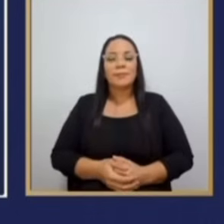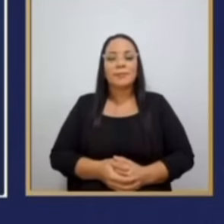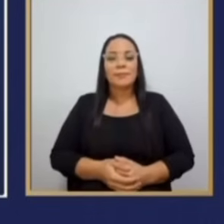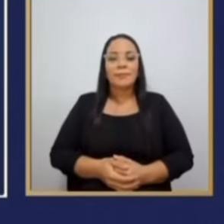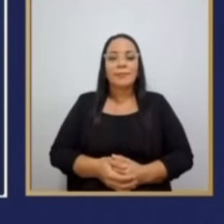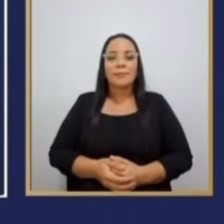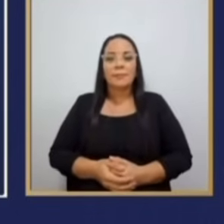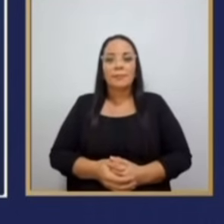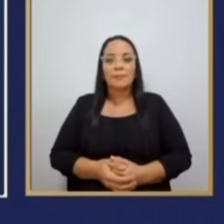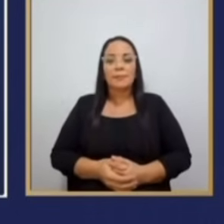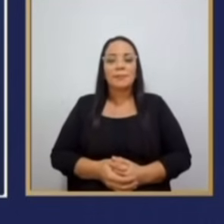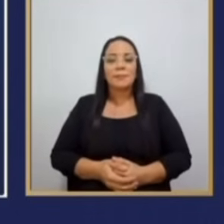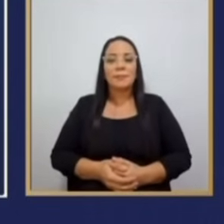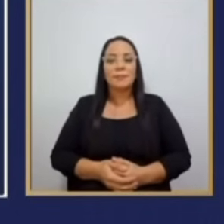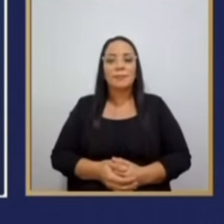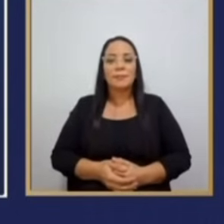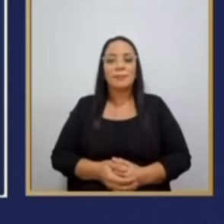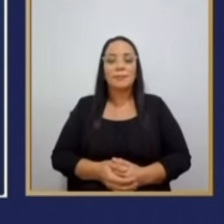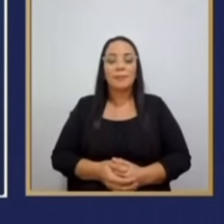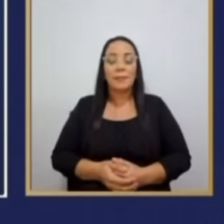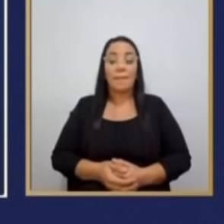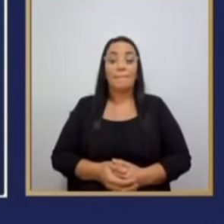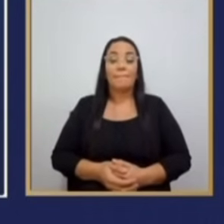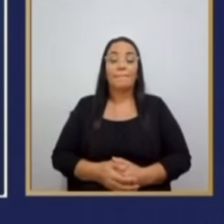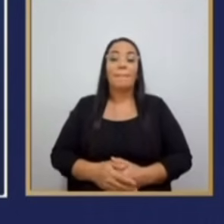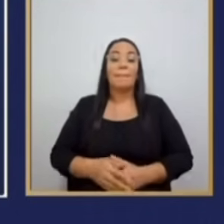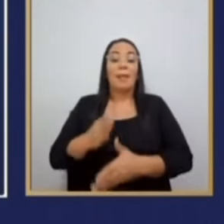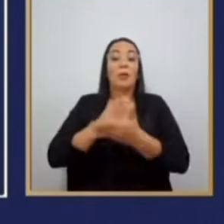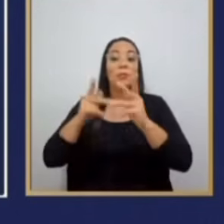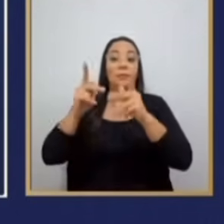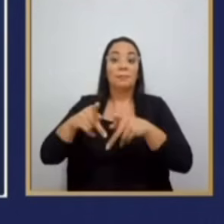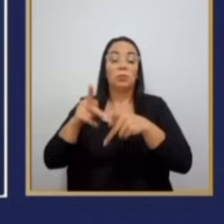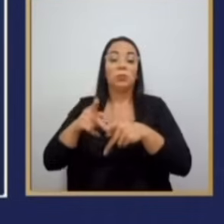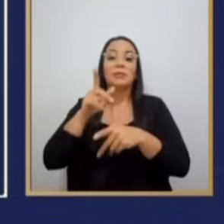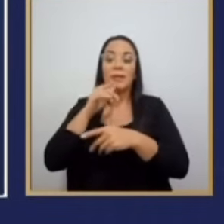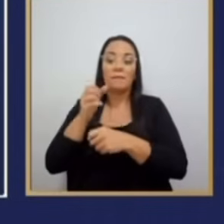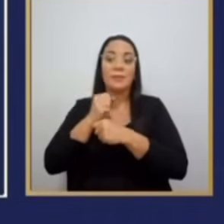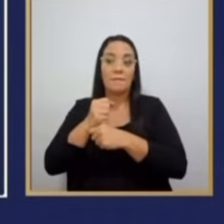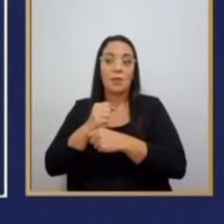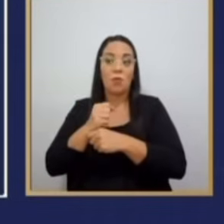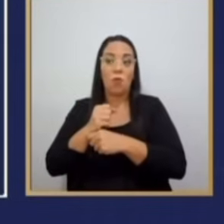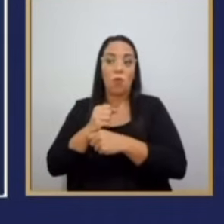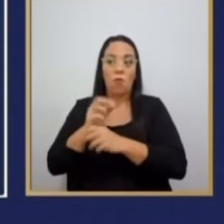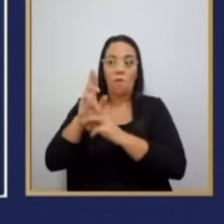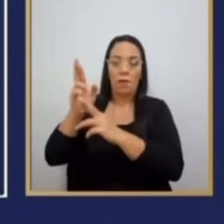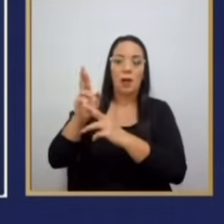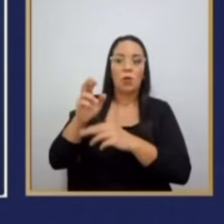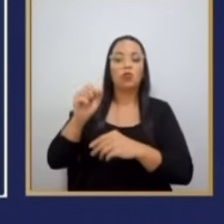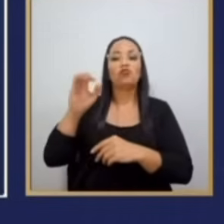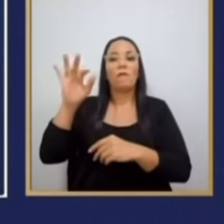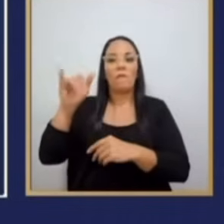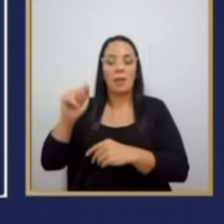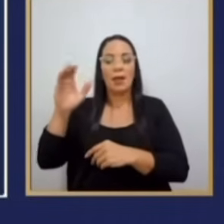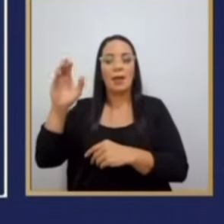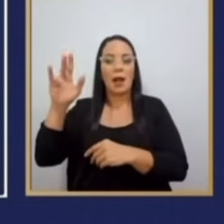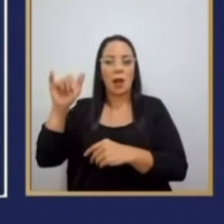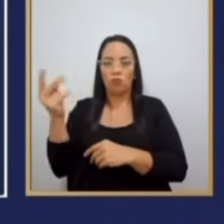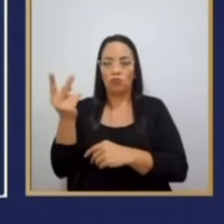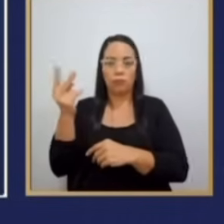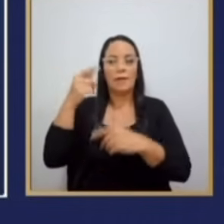la orden de don Juan Mora Fernández, incluyen a los reyes de España, doña Sofía y don Juan Carlos